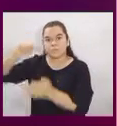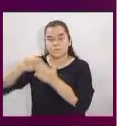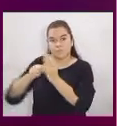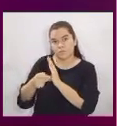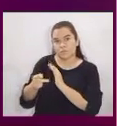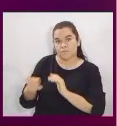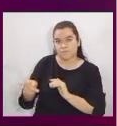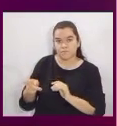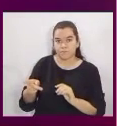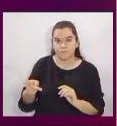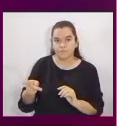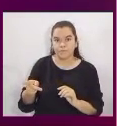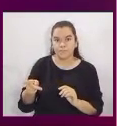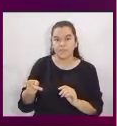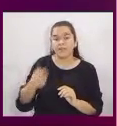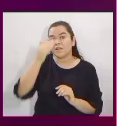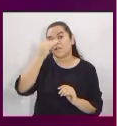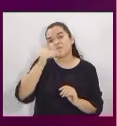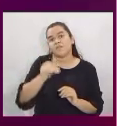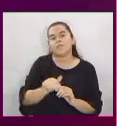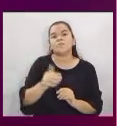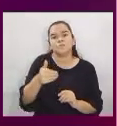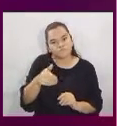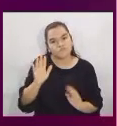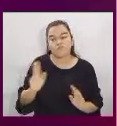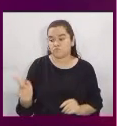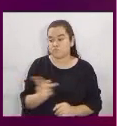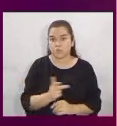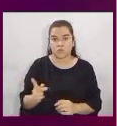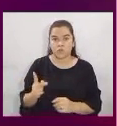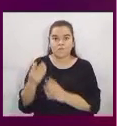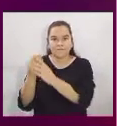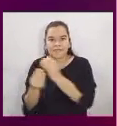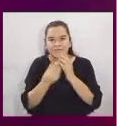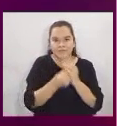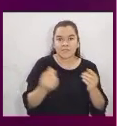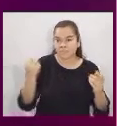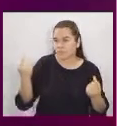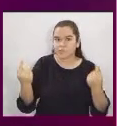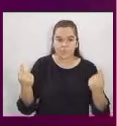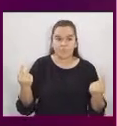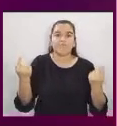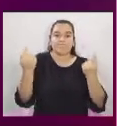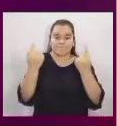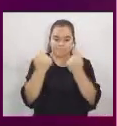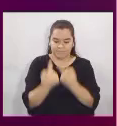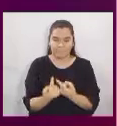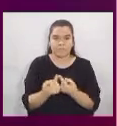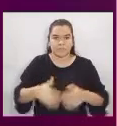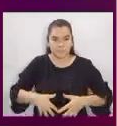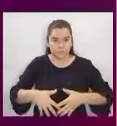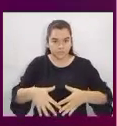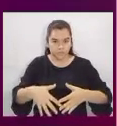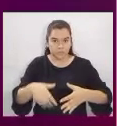un gen normal y un gen dañado, si esos dos genes dañados se